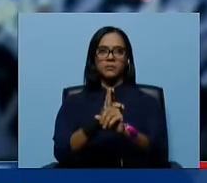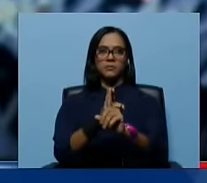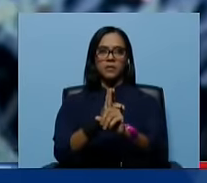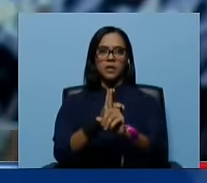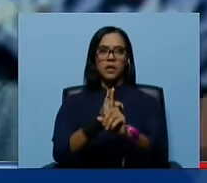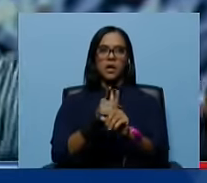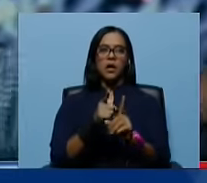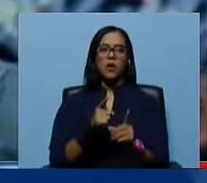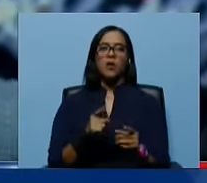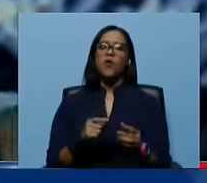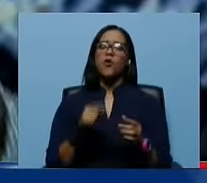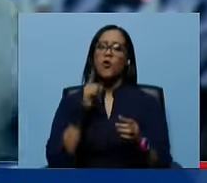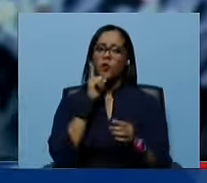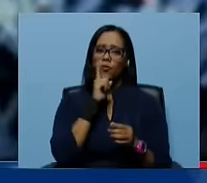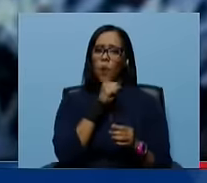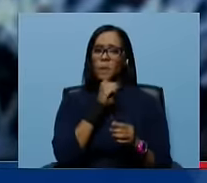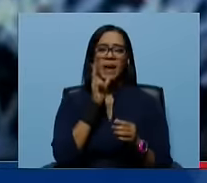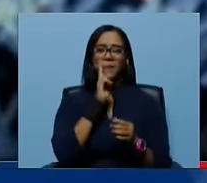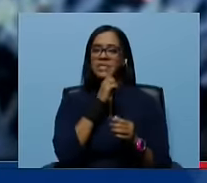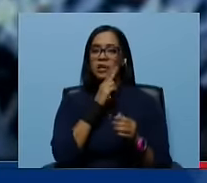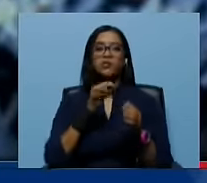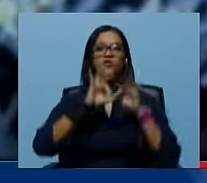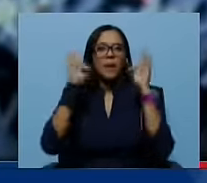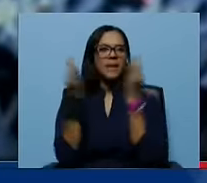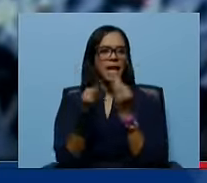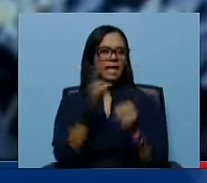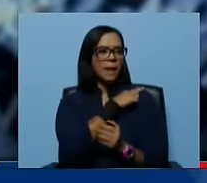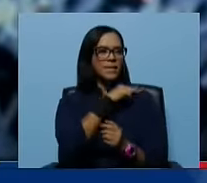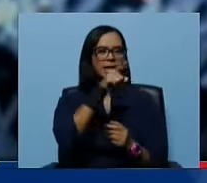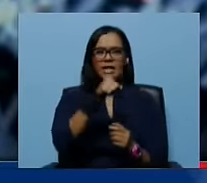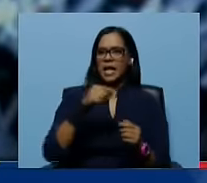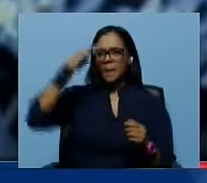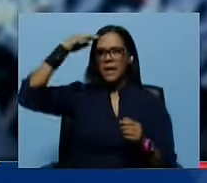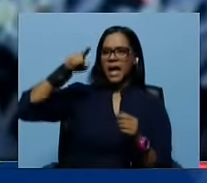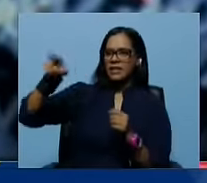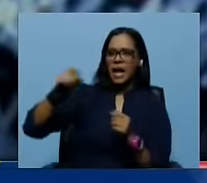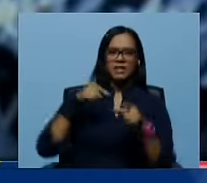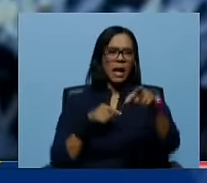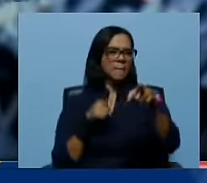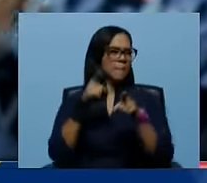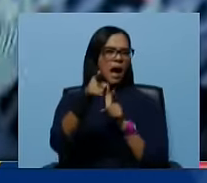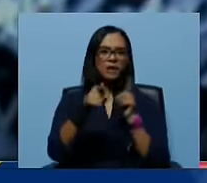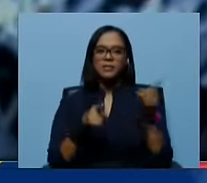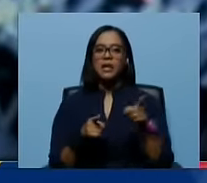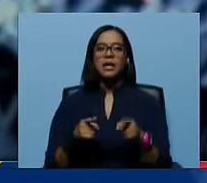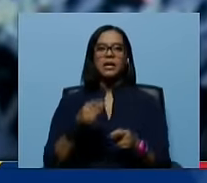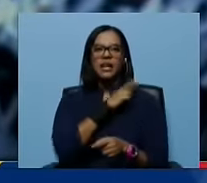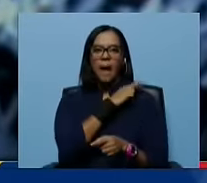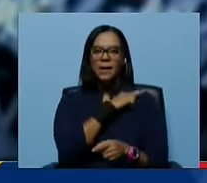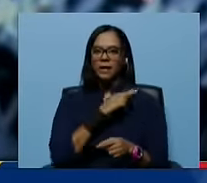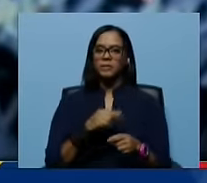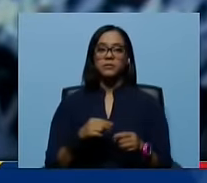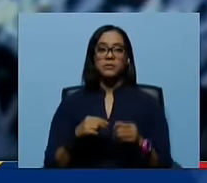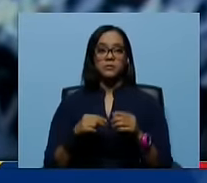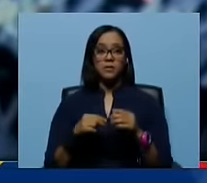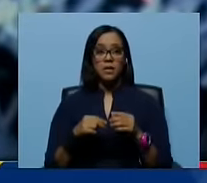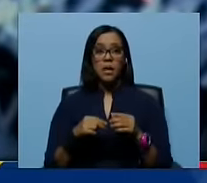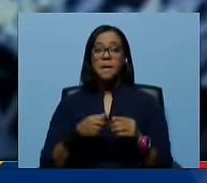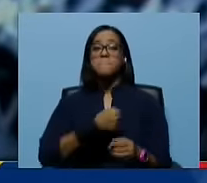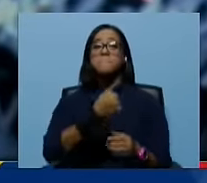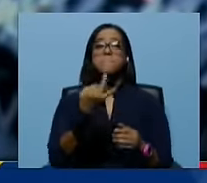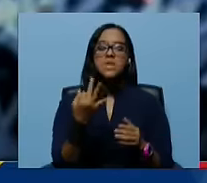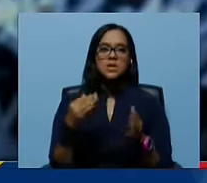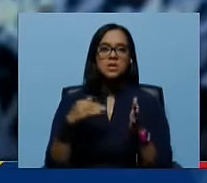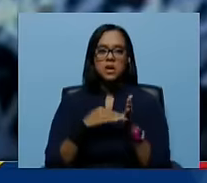con datos de su familia, del teniente tal, del capitán tal, del teniente coronel tal. Miles de